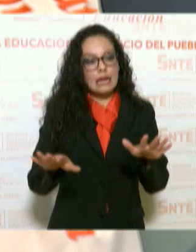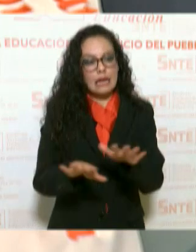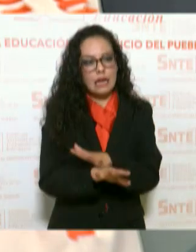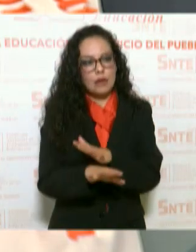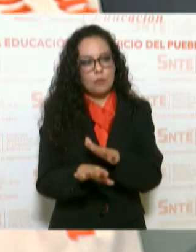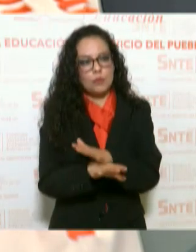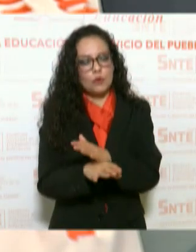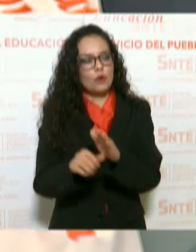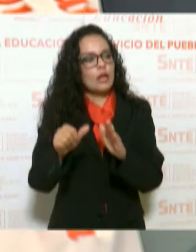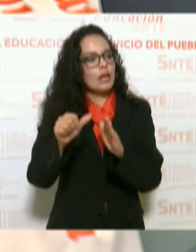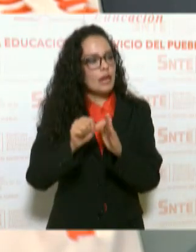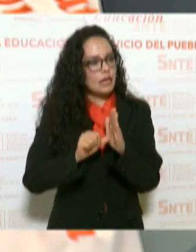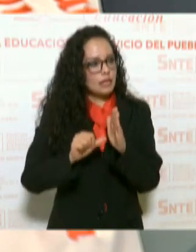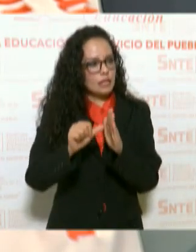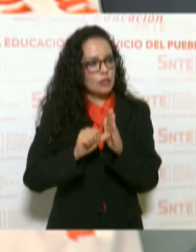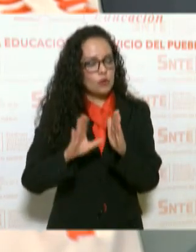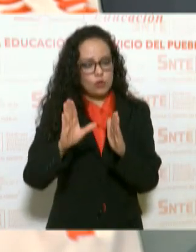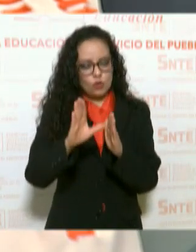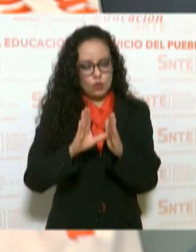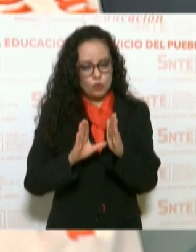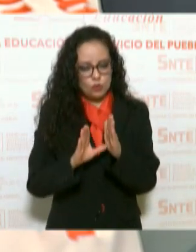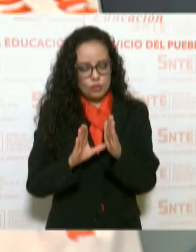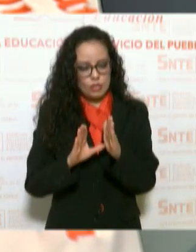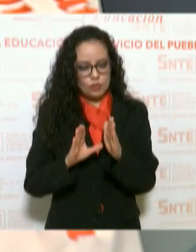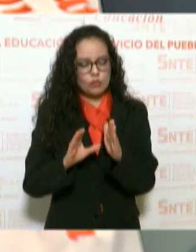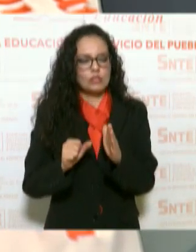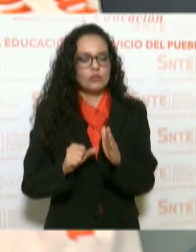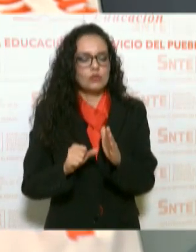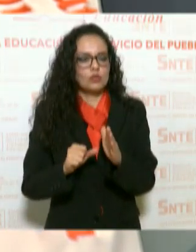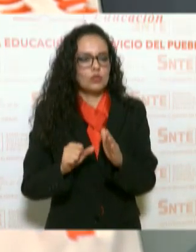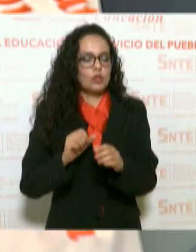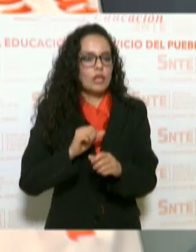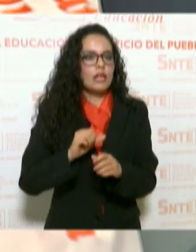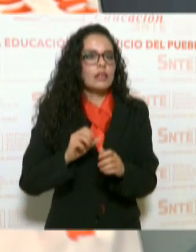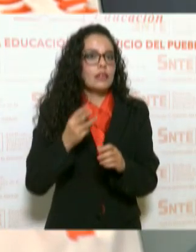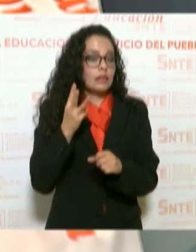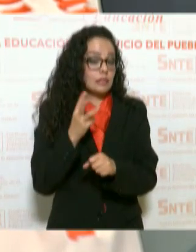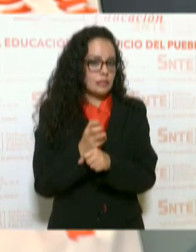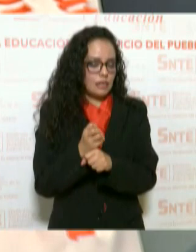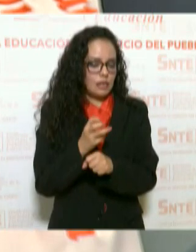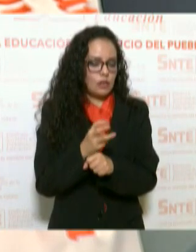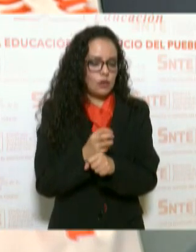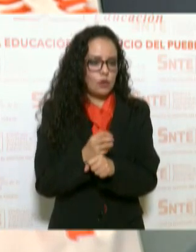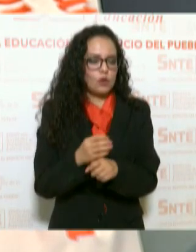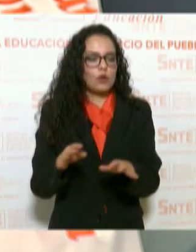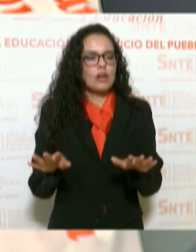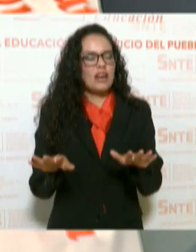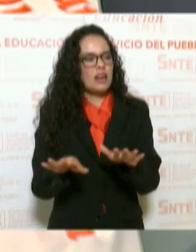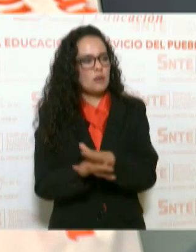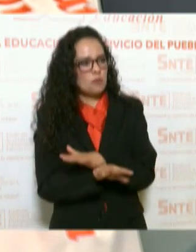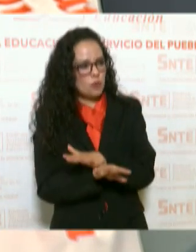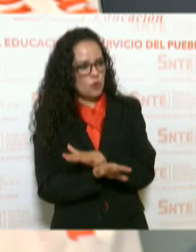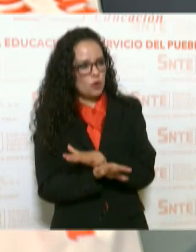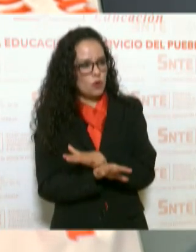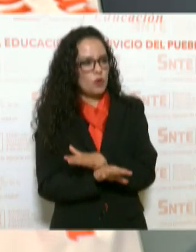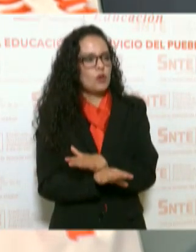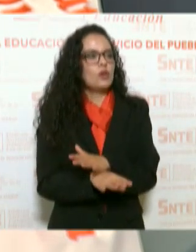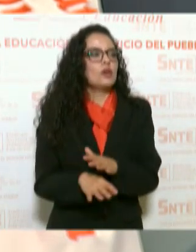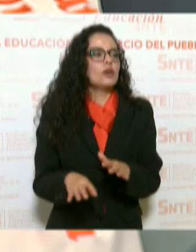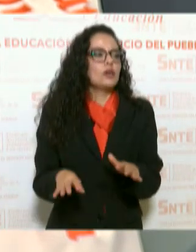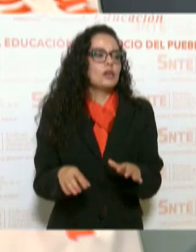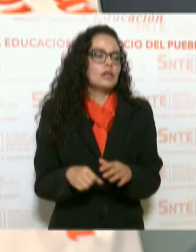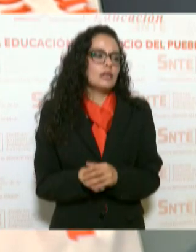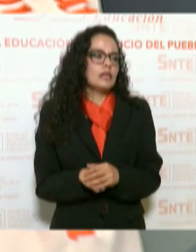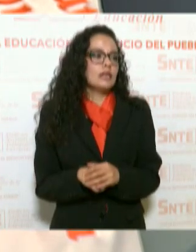y en 2021 se promulgó la Ley General de Educación Superior, con las